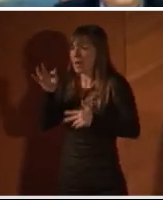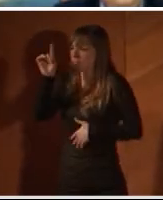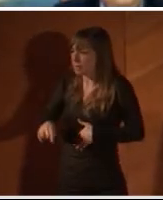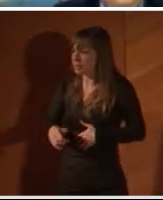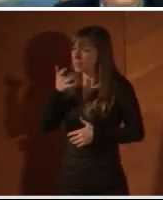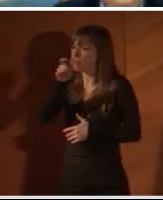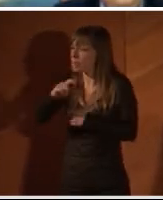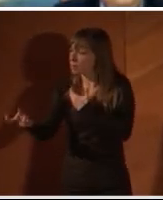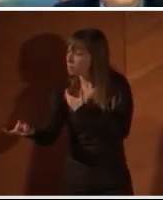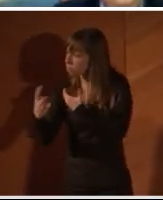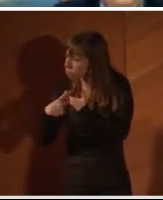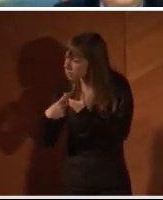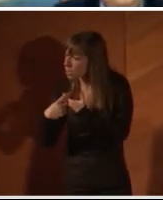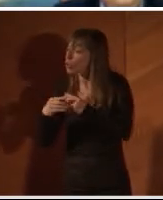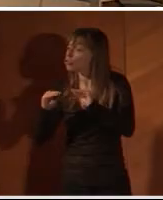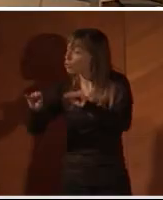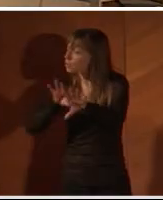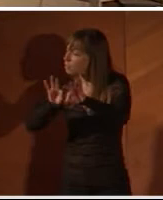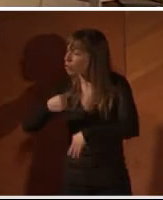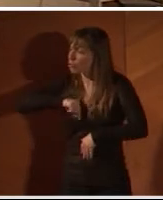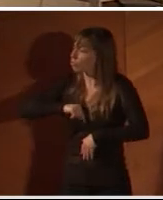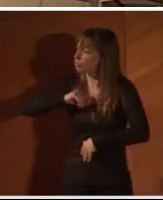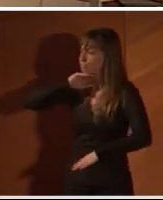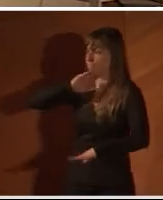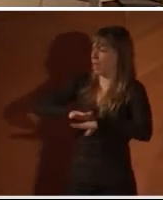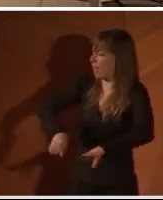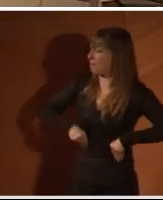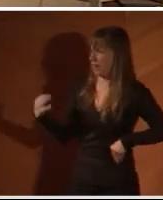esa participación. Muchas gracias.